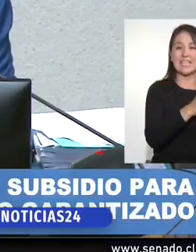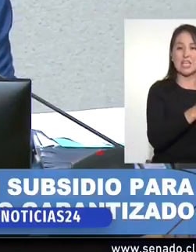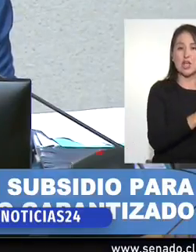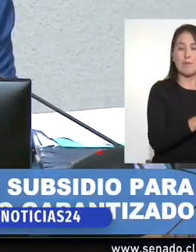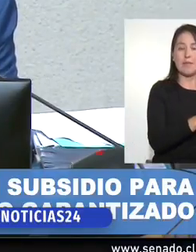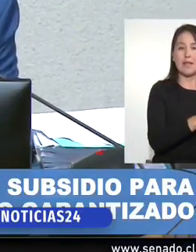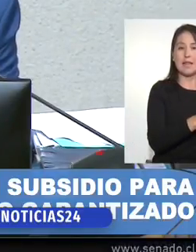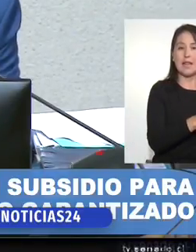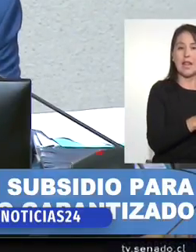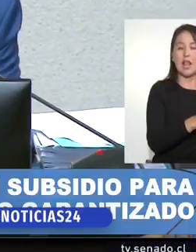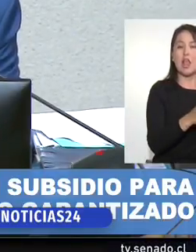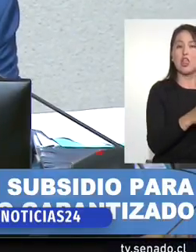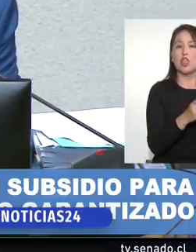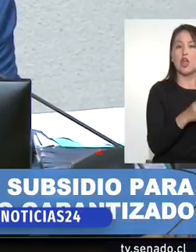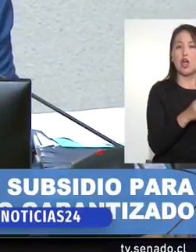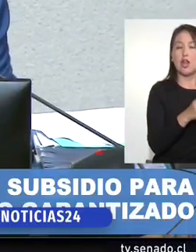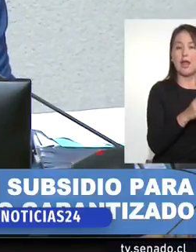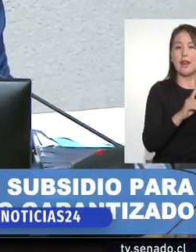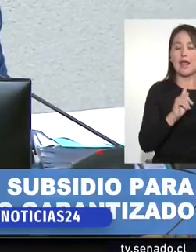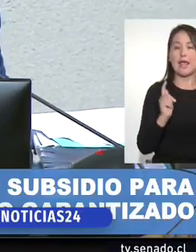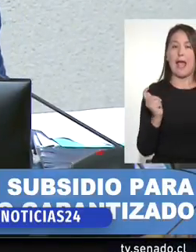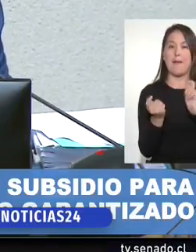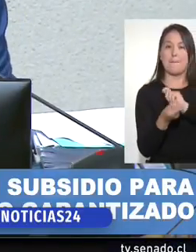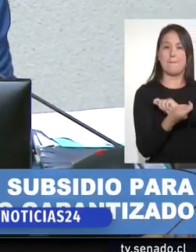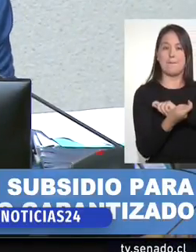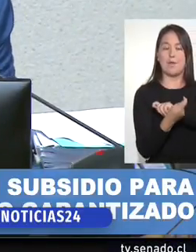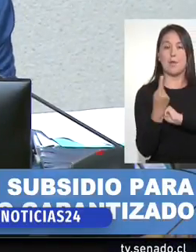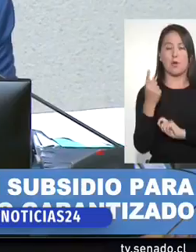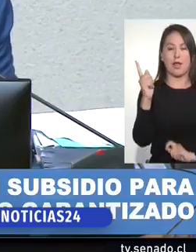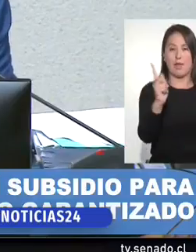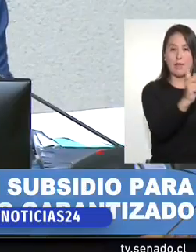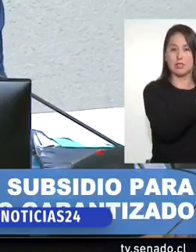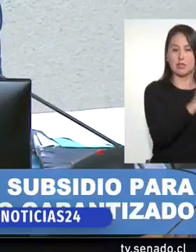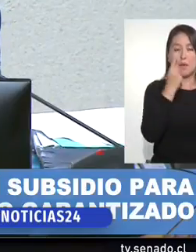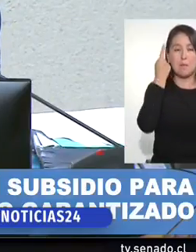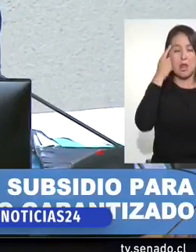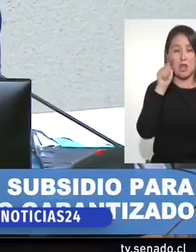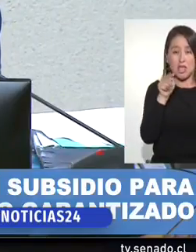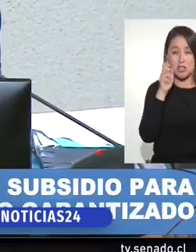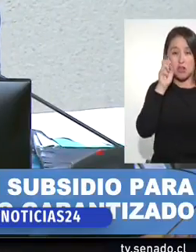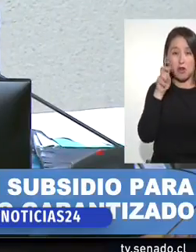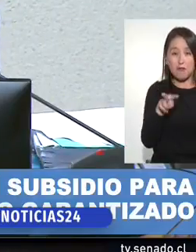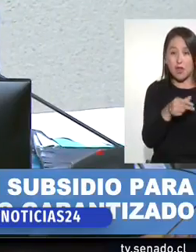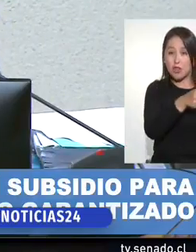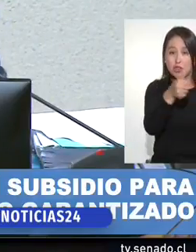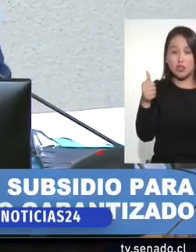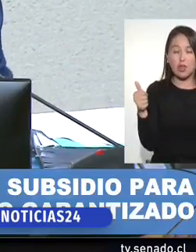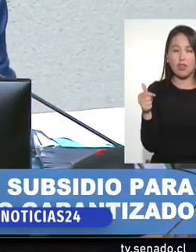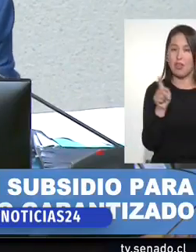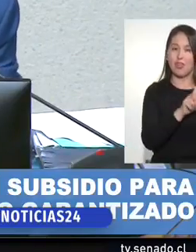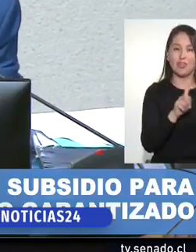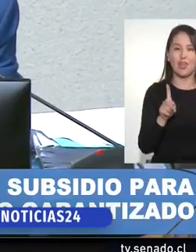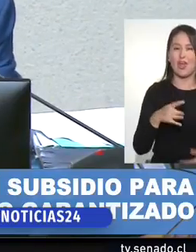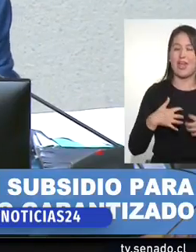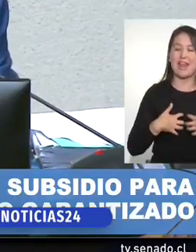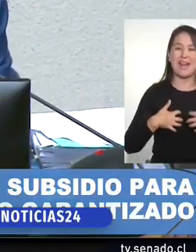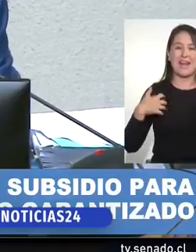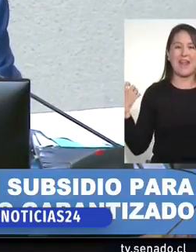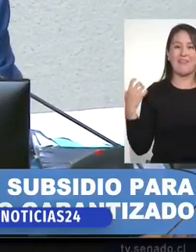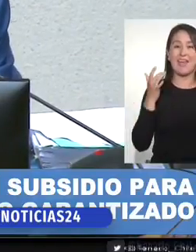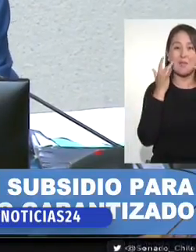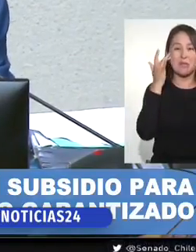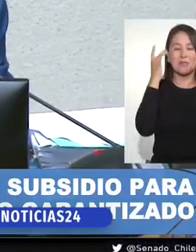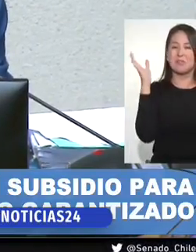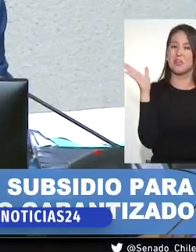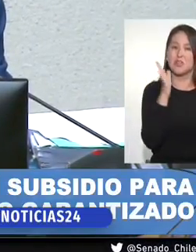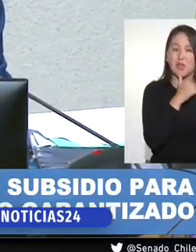haya votado paridad, pero luego los parlamentarios no votaron este proyecto y lo han puesto para el día de hoy. Se produjo una demora, pero lo vamos a solucionar el día de